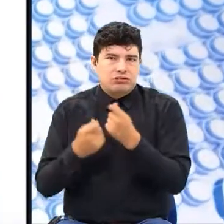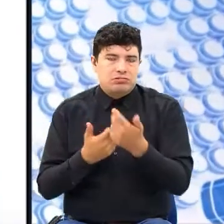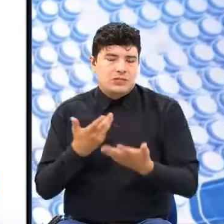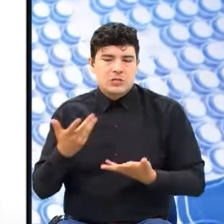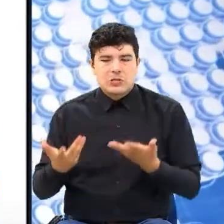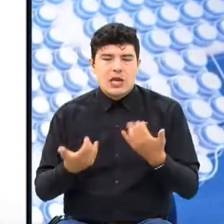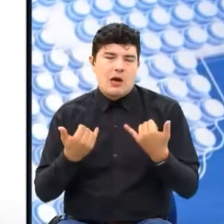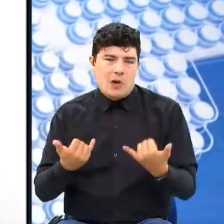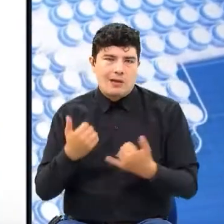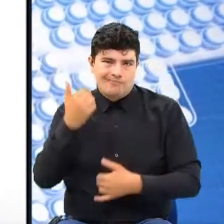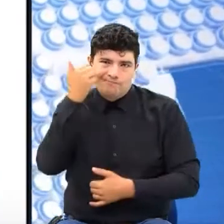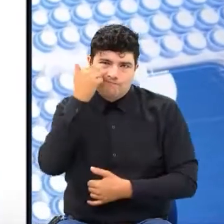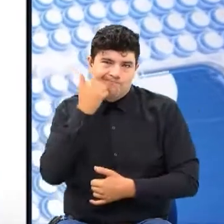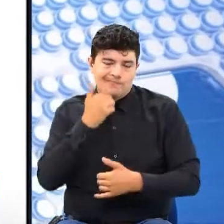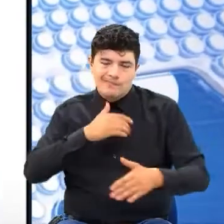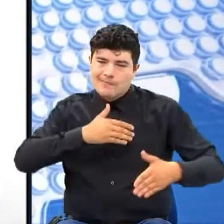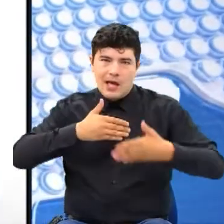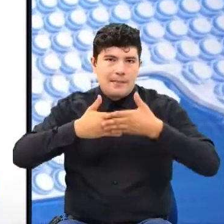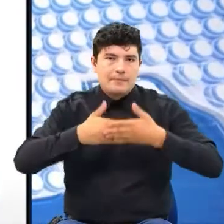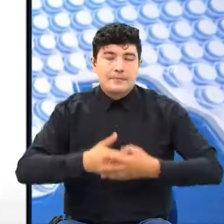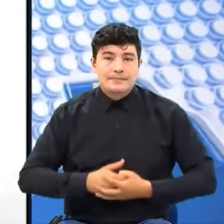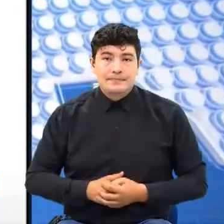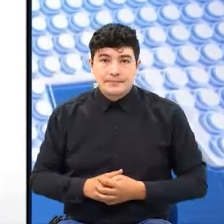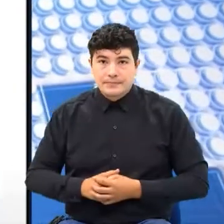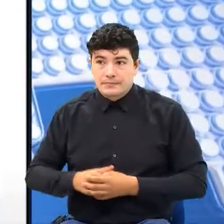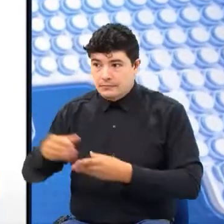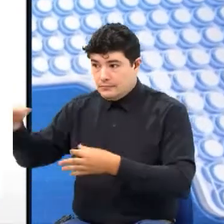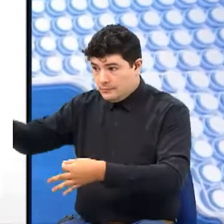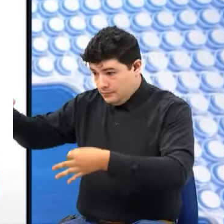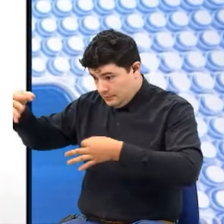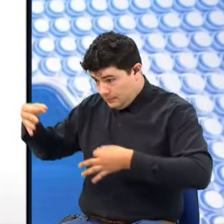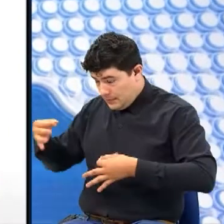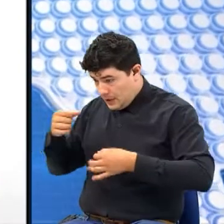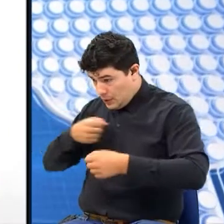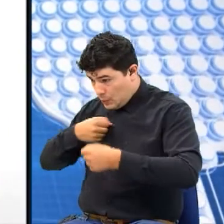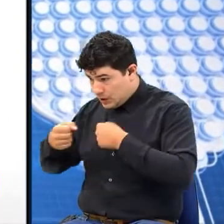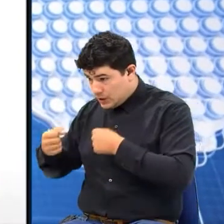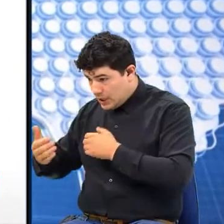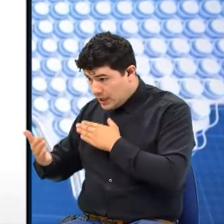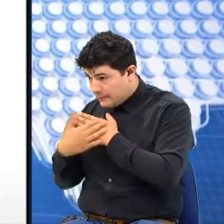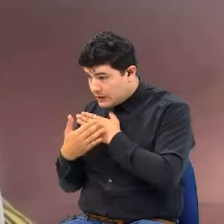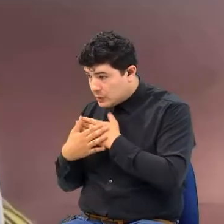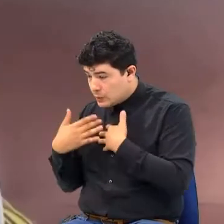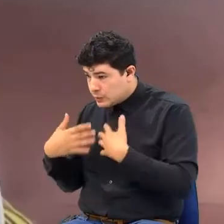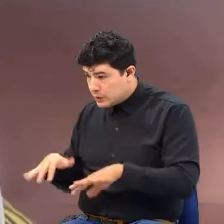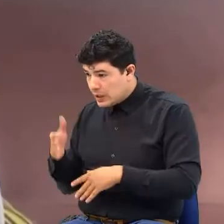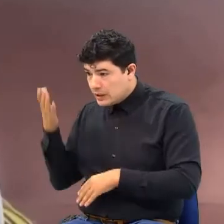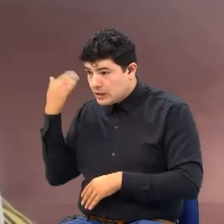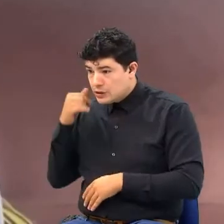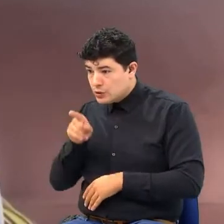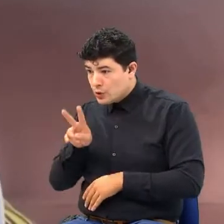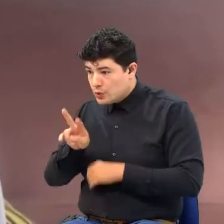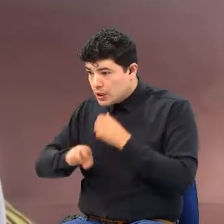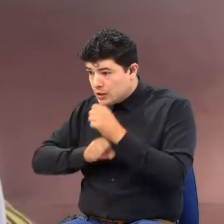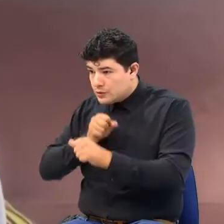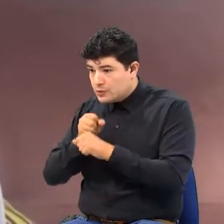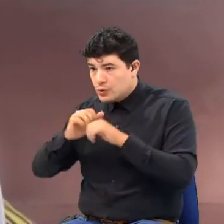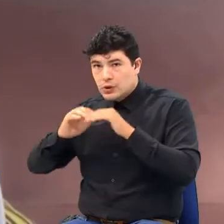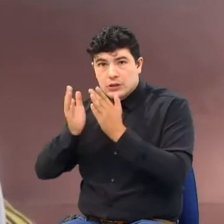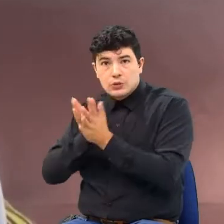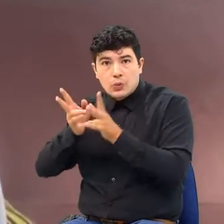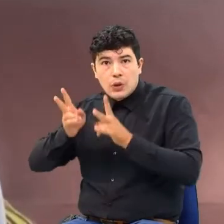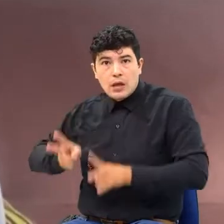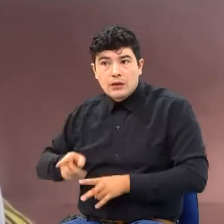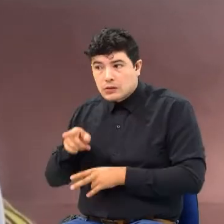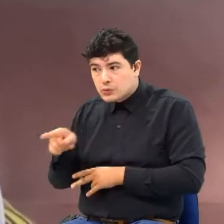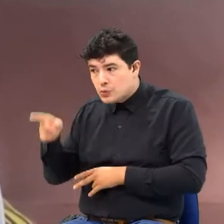tristeza recibimos la noticia del cierre del colegio La Quinta del Puente, el cual durante 12 años albergó a nuestros hijos y les dio la